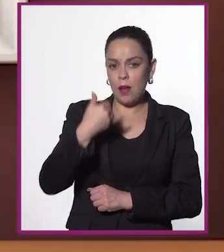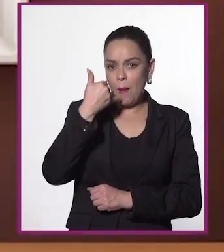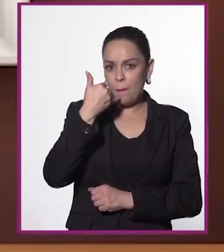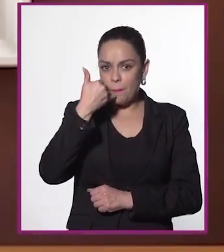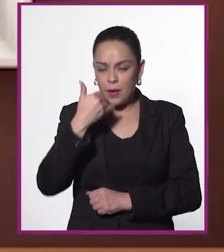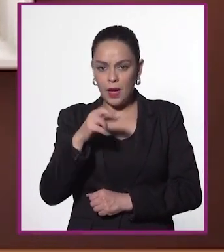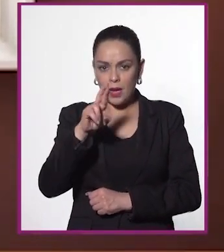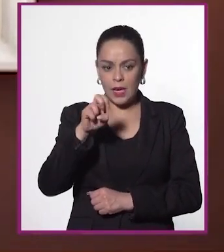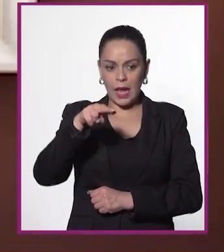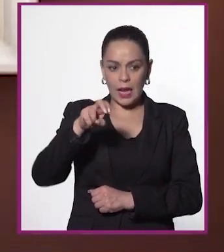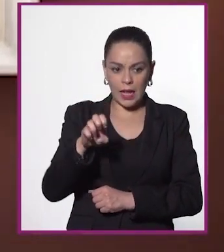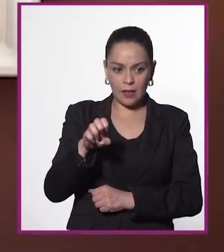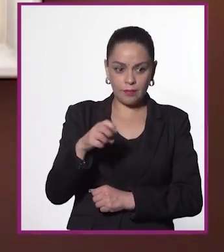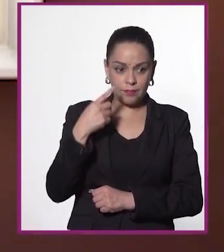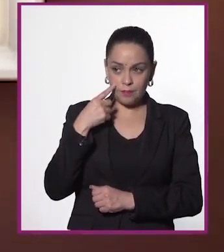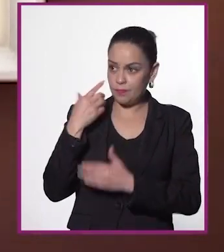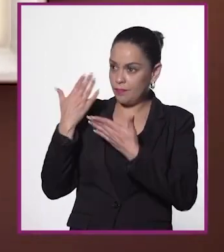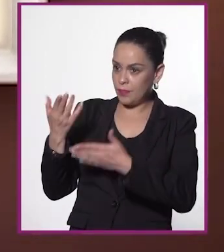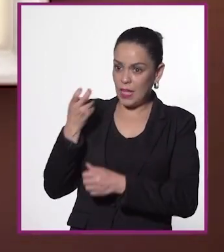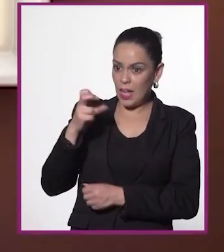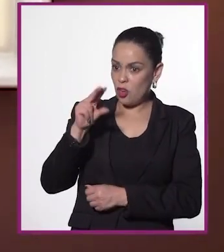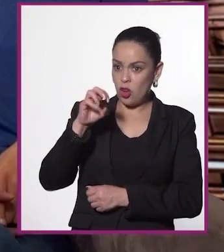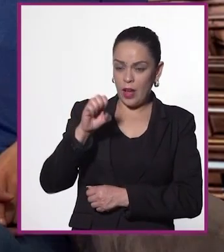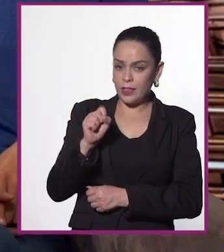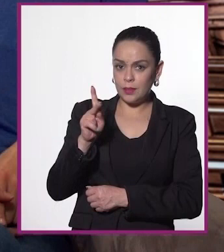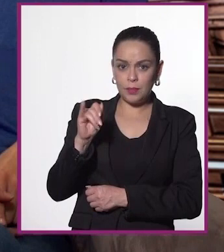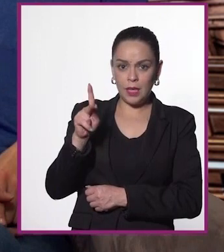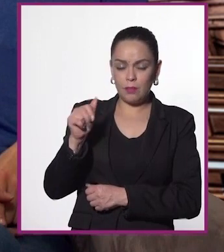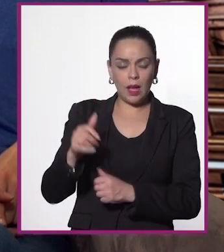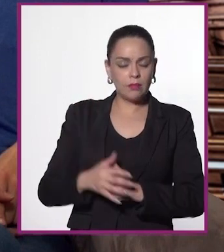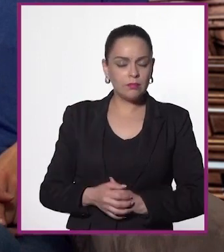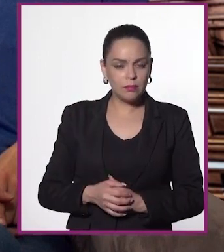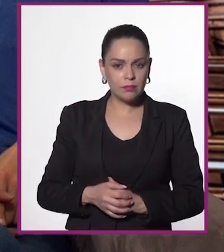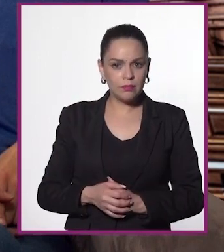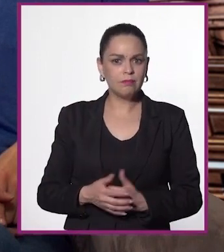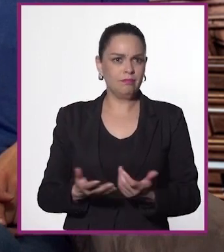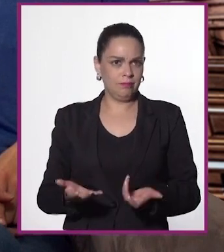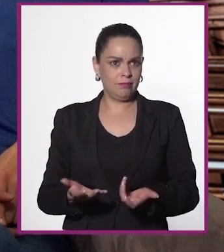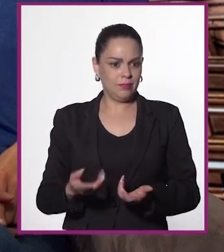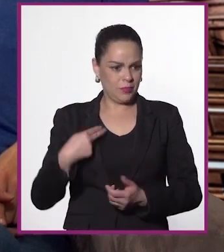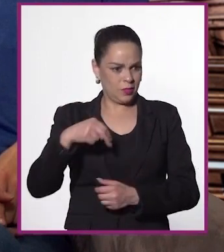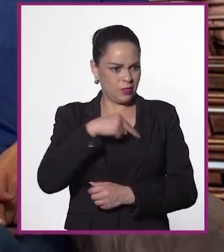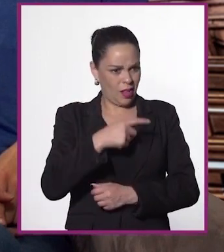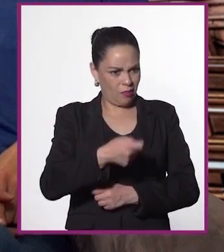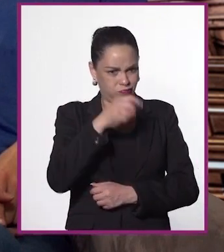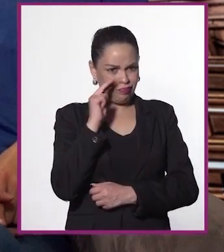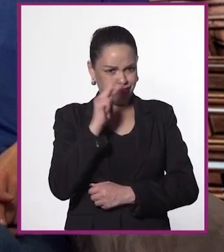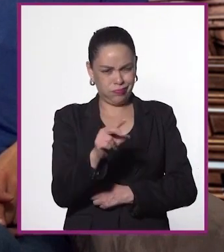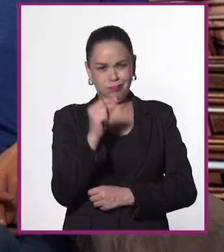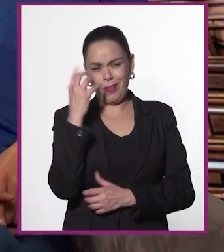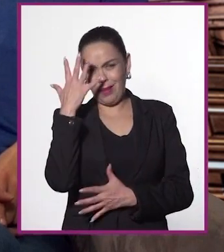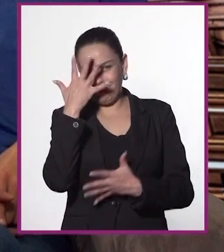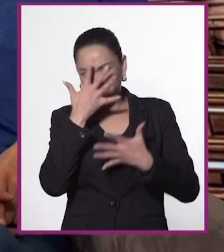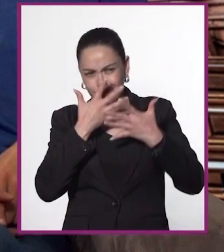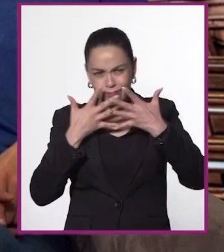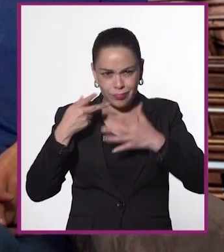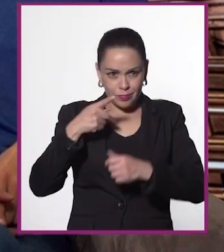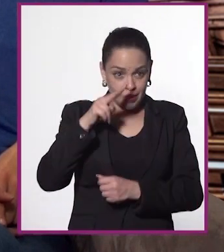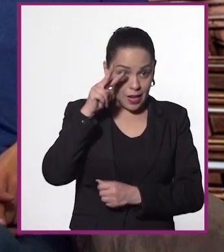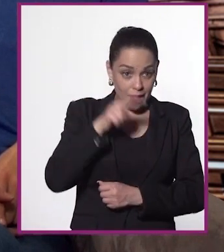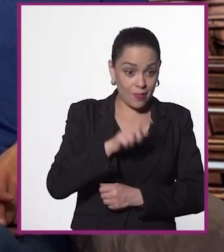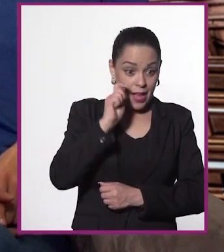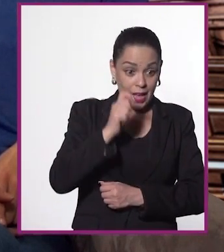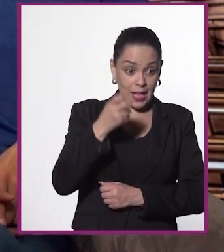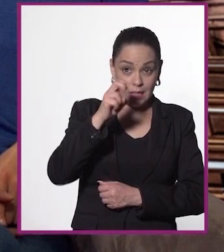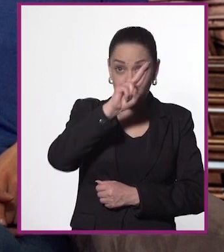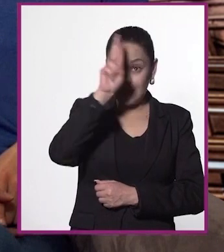el texto, esto no es una pipa. Y tal vez uno a la primera puede confundirse, pero lo cierto es que es la